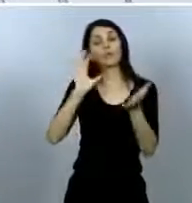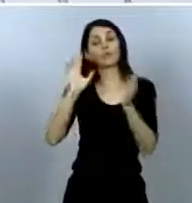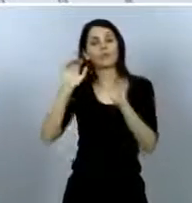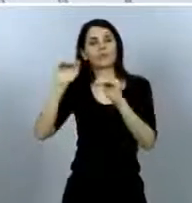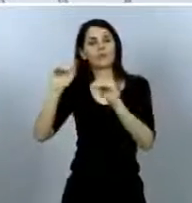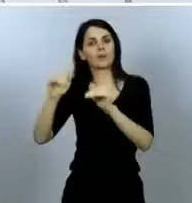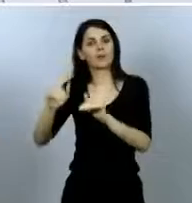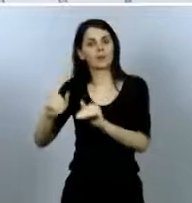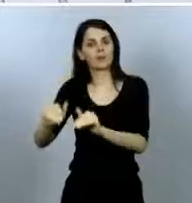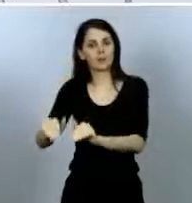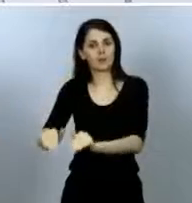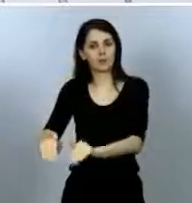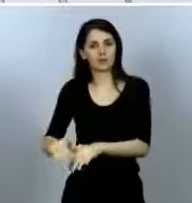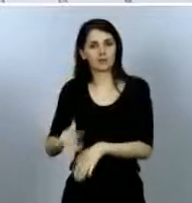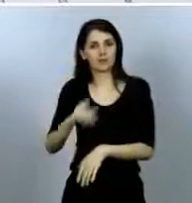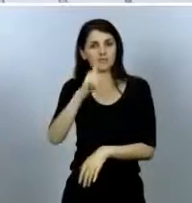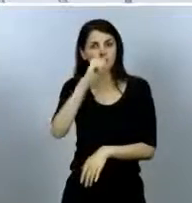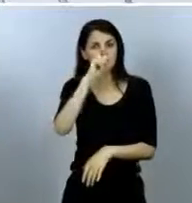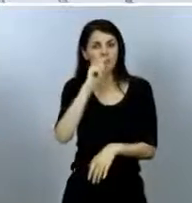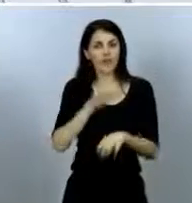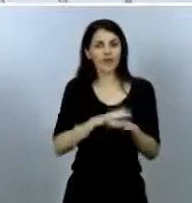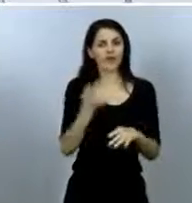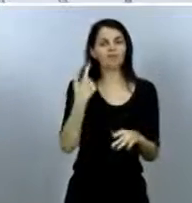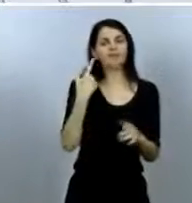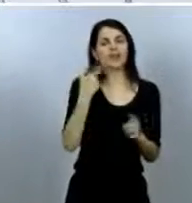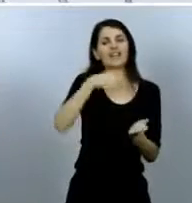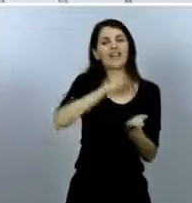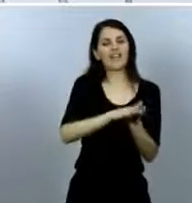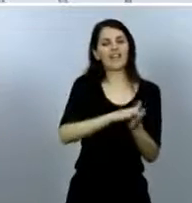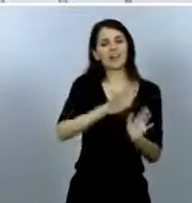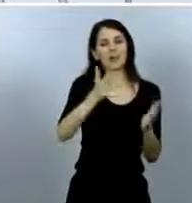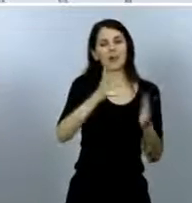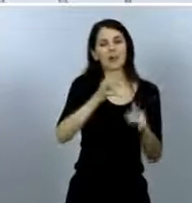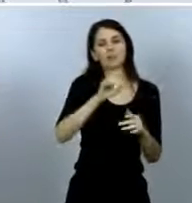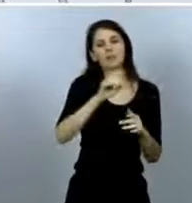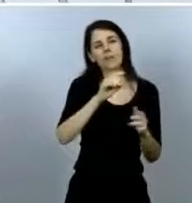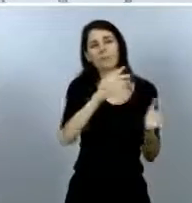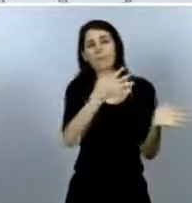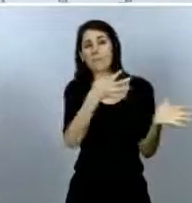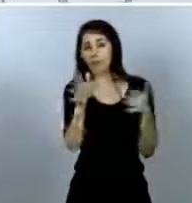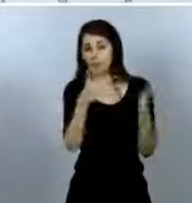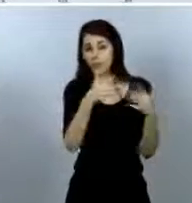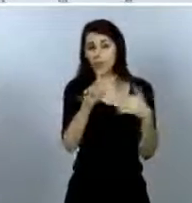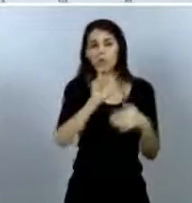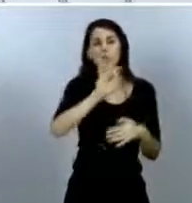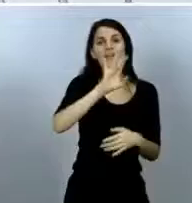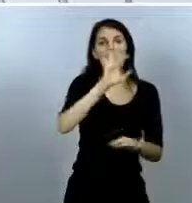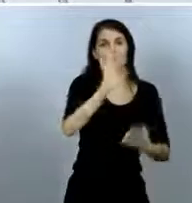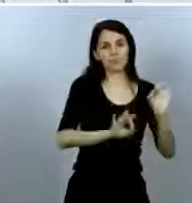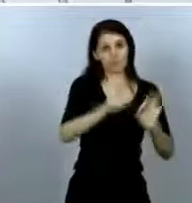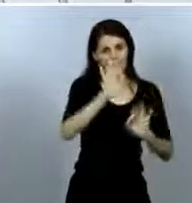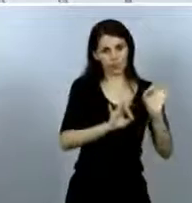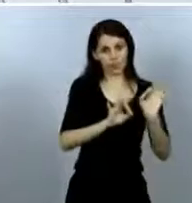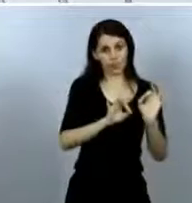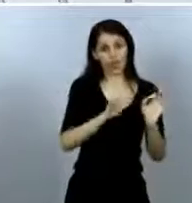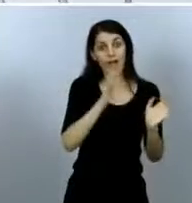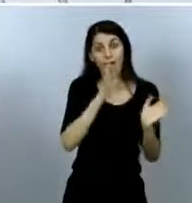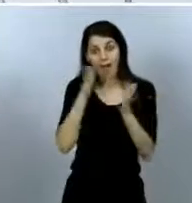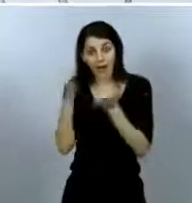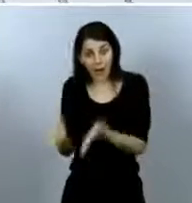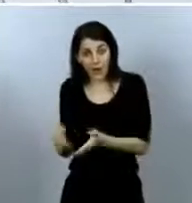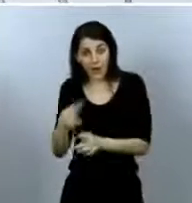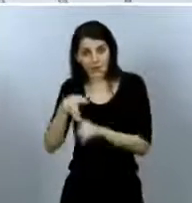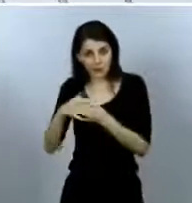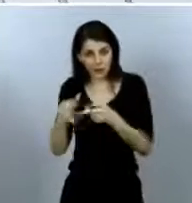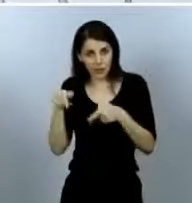localidades cercanas al 15% ahora mismo la letalidad en españa' global incluyendo todos los casos no sólo aquellos de los que